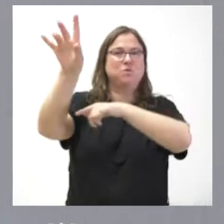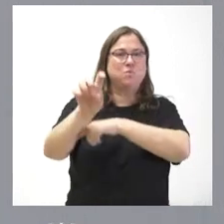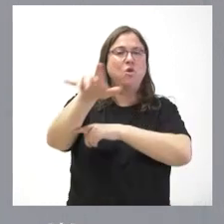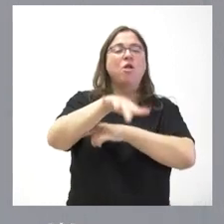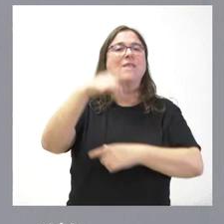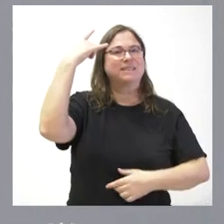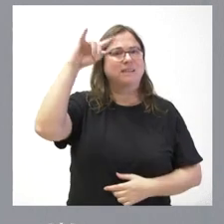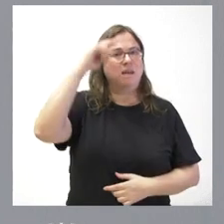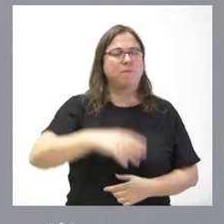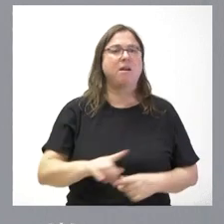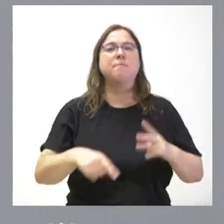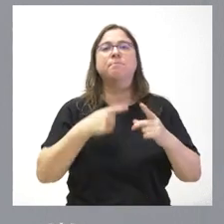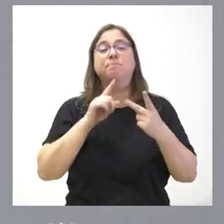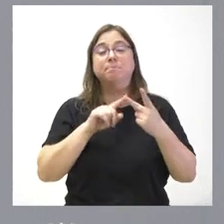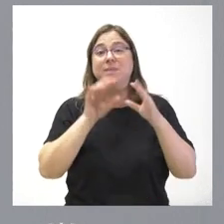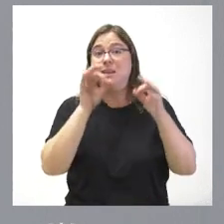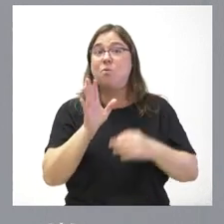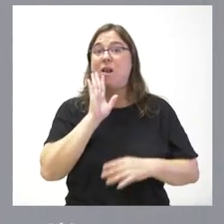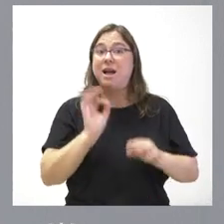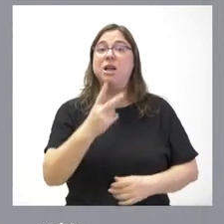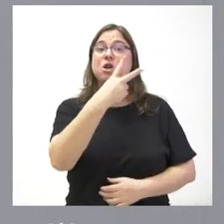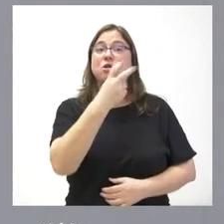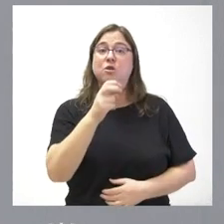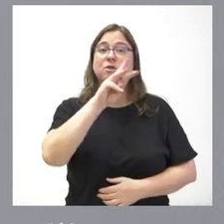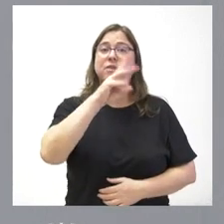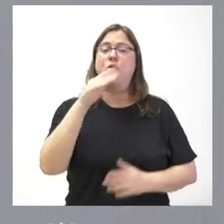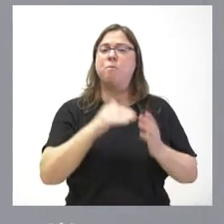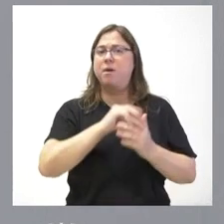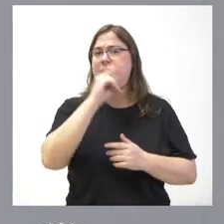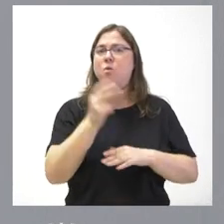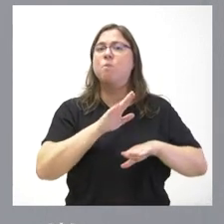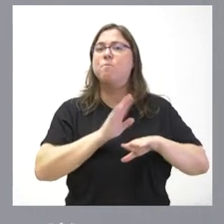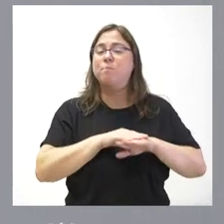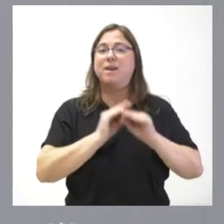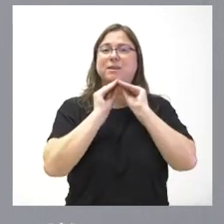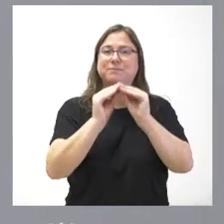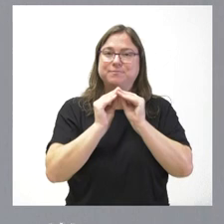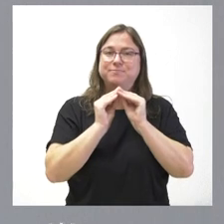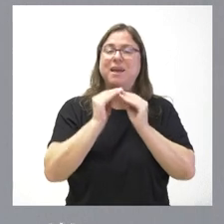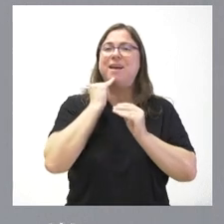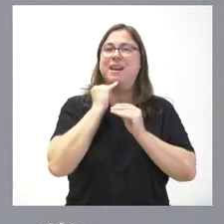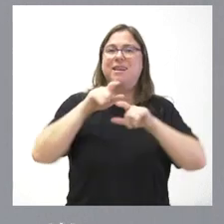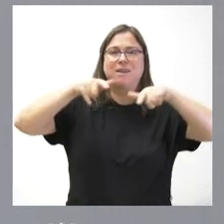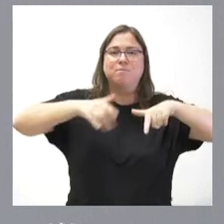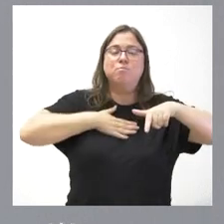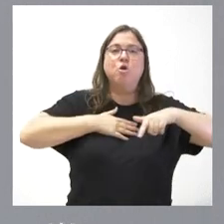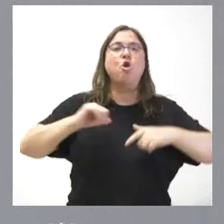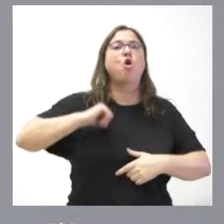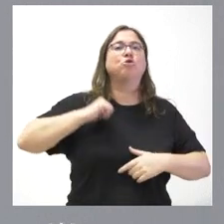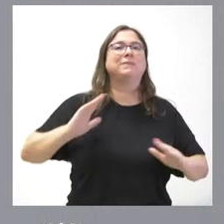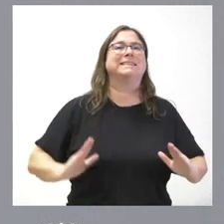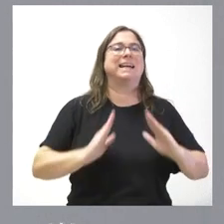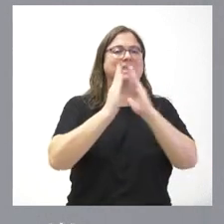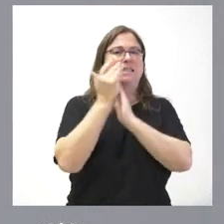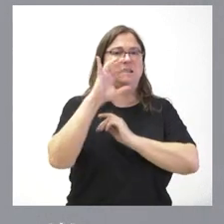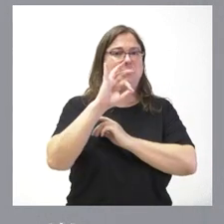Salamanca y idéntico al anterior 235,000 también para instalaciones de autoconsumo en el hospital Monte San Isidro de León ambos